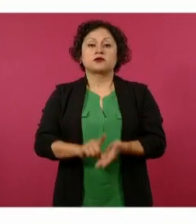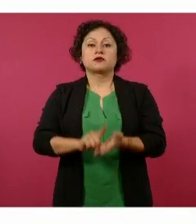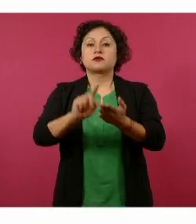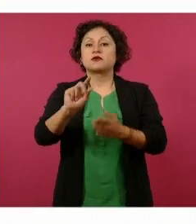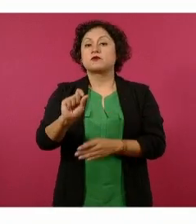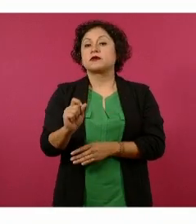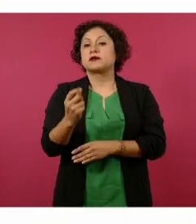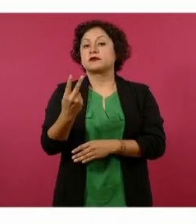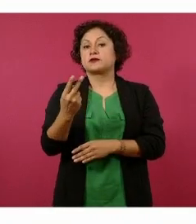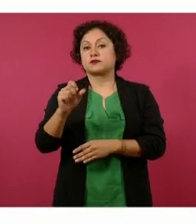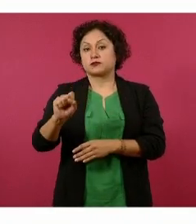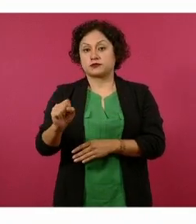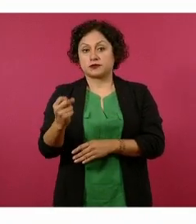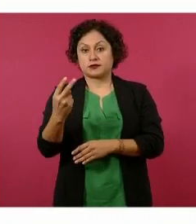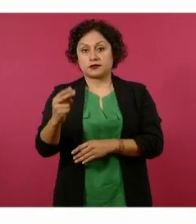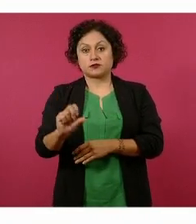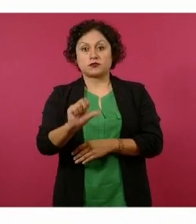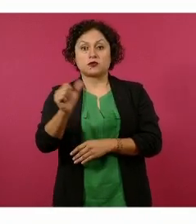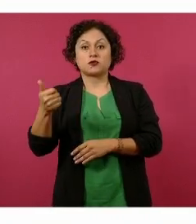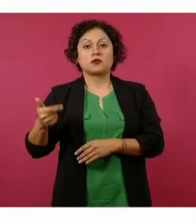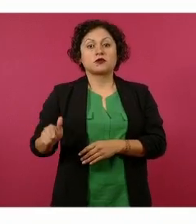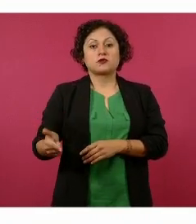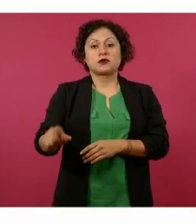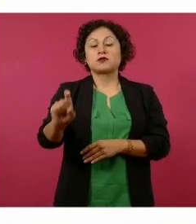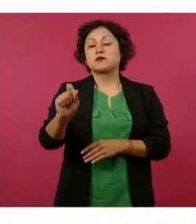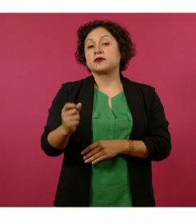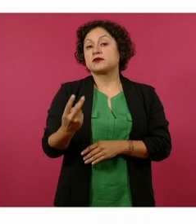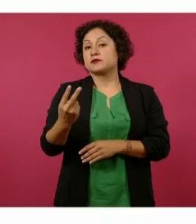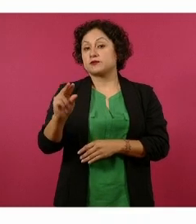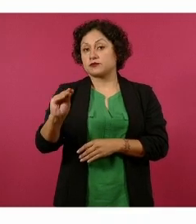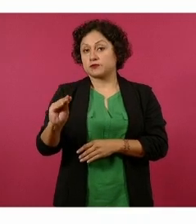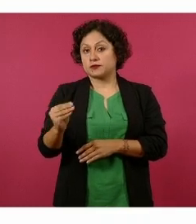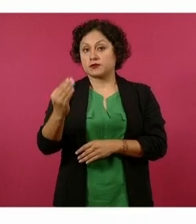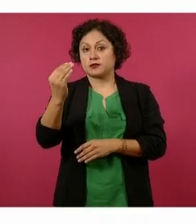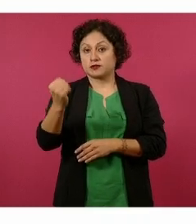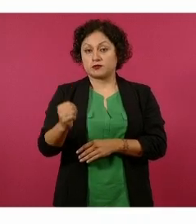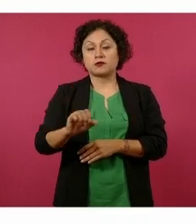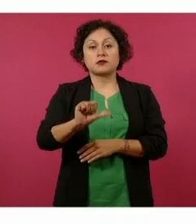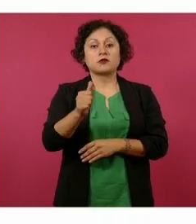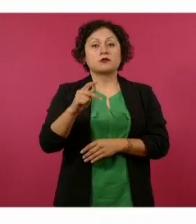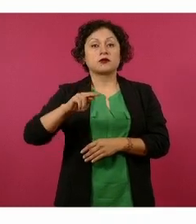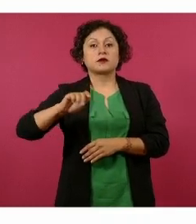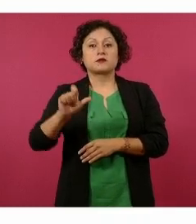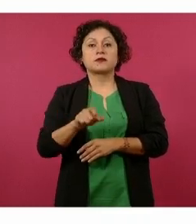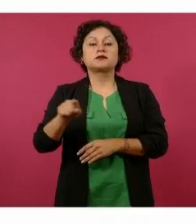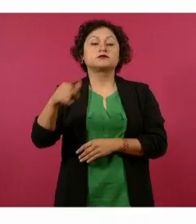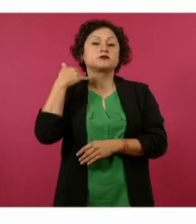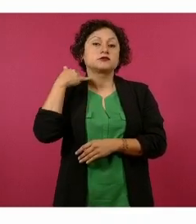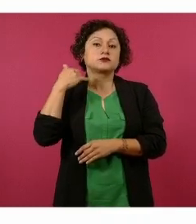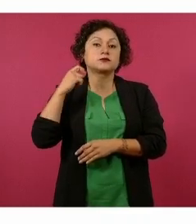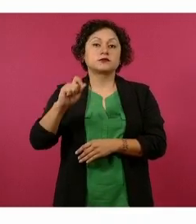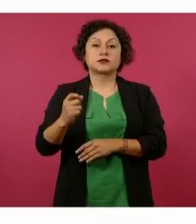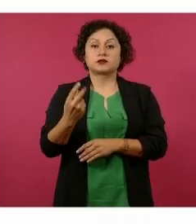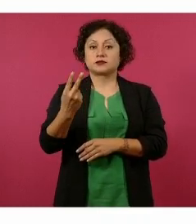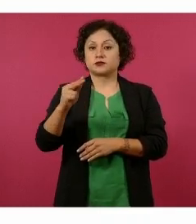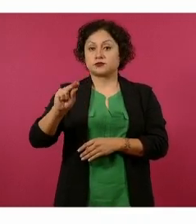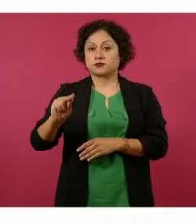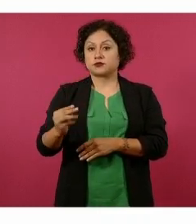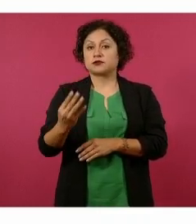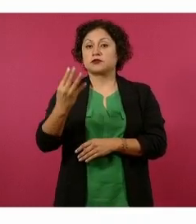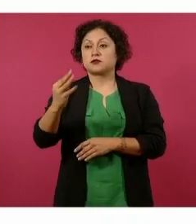$22.72, Oxogas en León, Guanajuato, $22.99, Pemex en Humán, Yucatán, $22.84, US